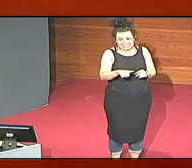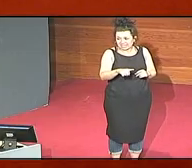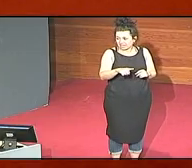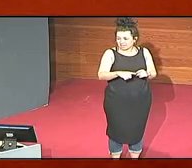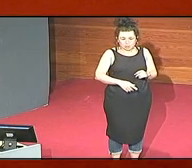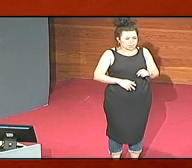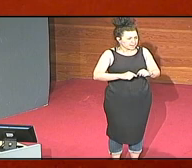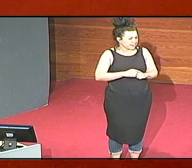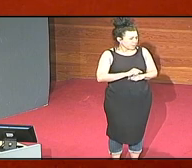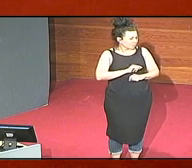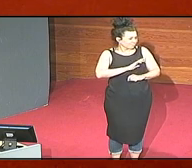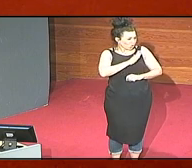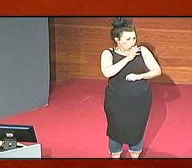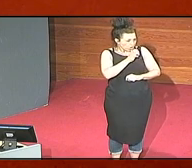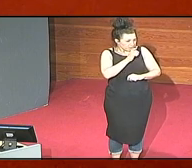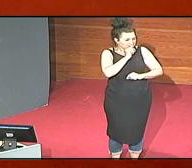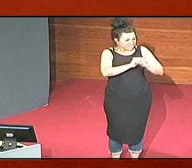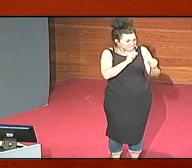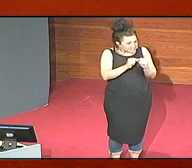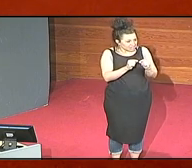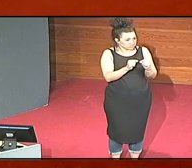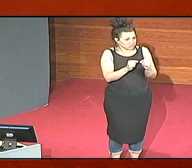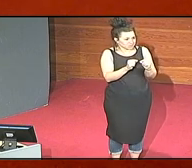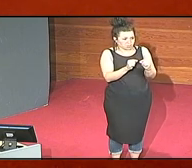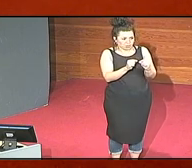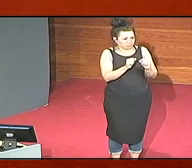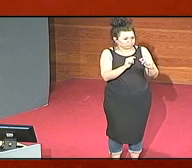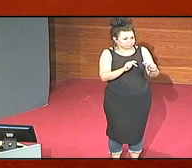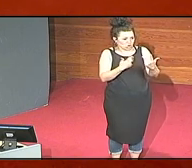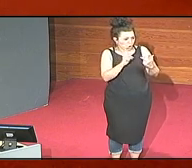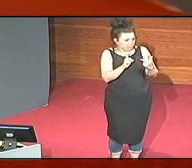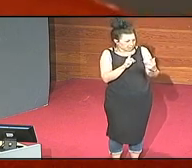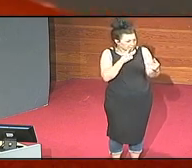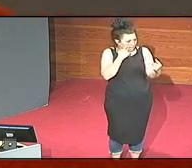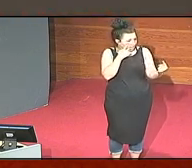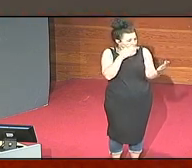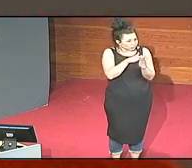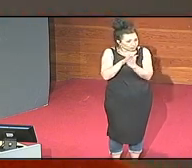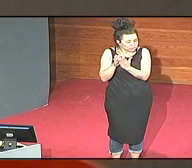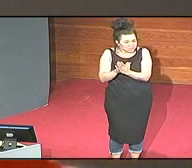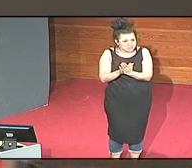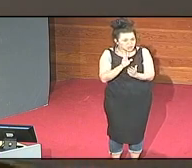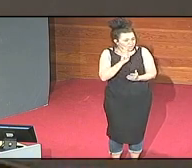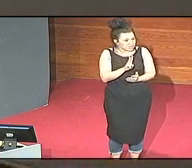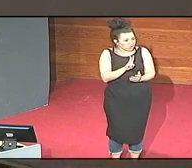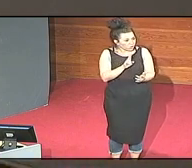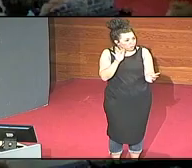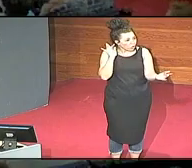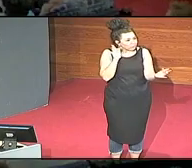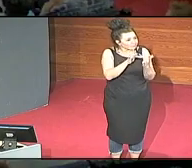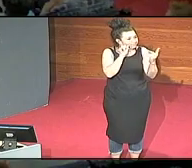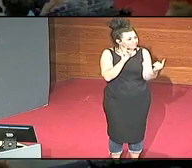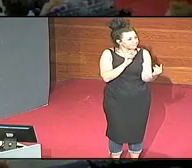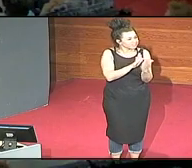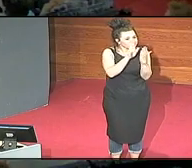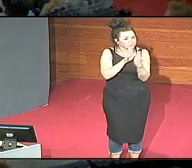maldito virus nos dejó sin vernos las caras pero cada vez que veo que nos vemos lo agradezco un montón así